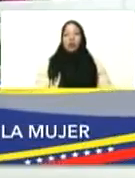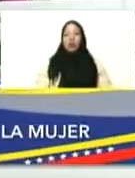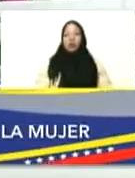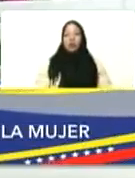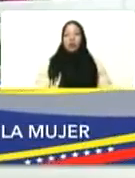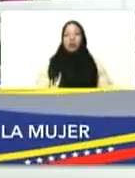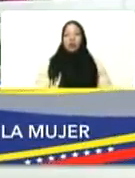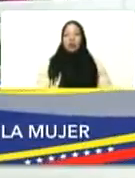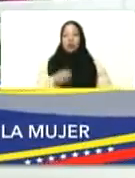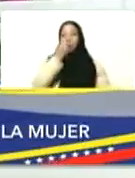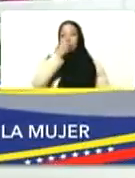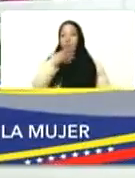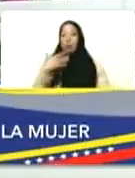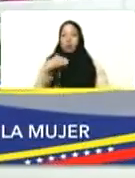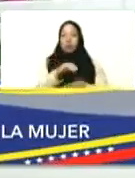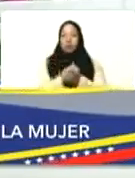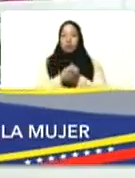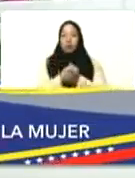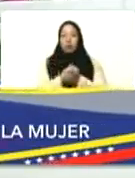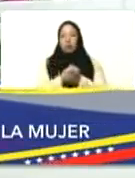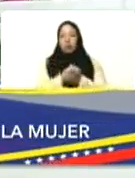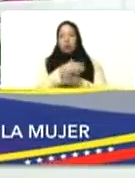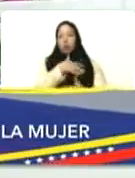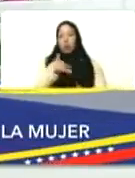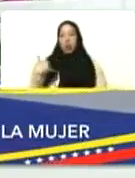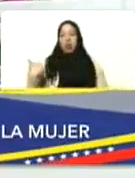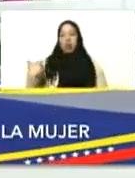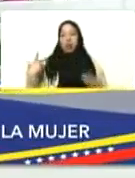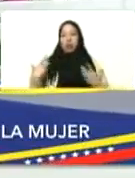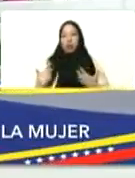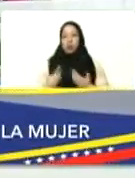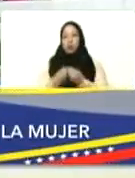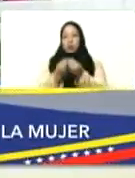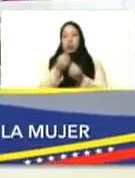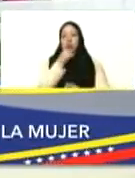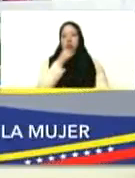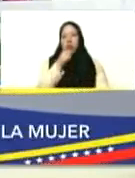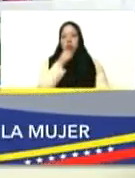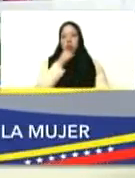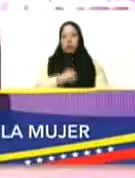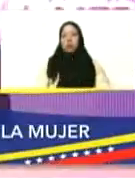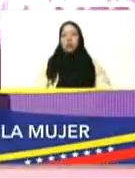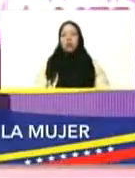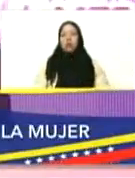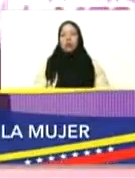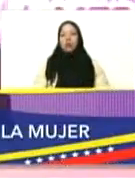Bueno, compañera, yo quisiera que la compañera María León